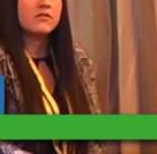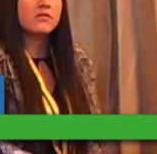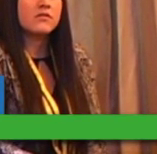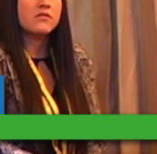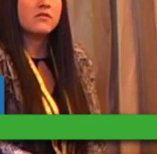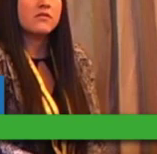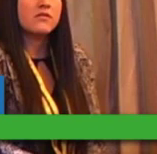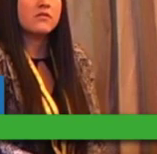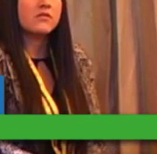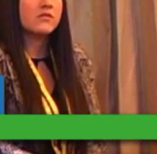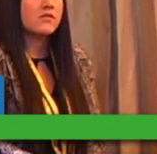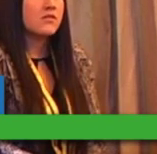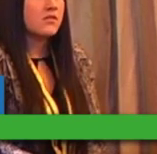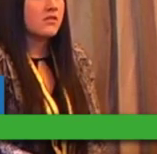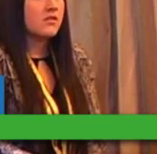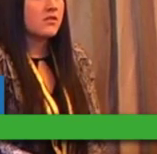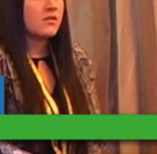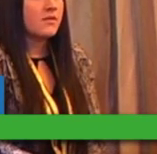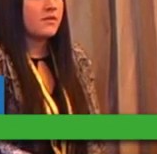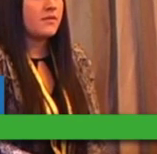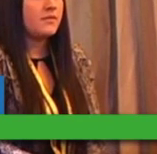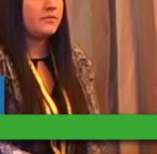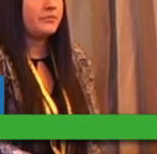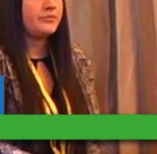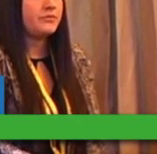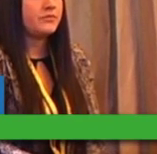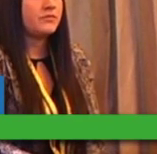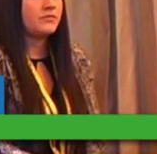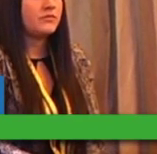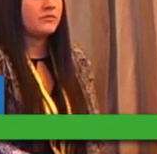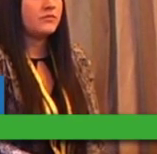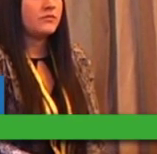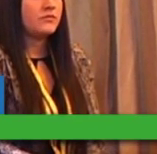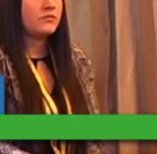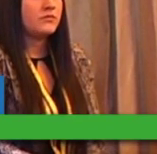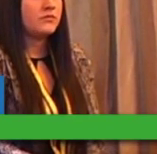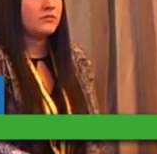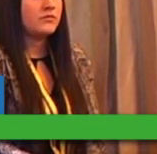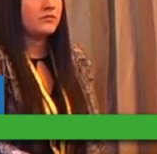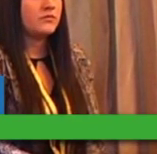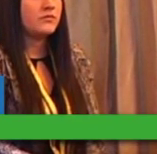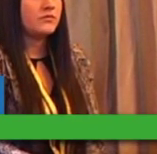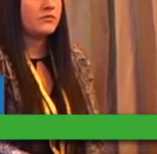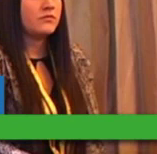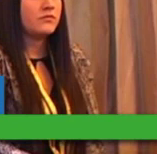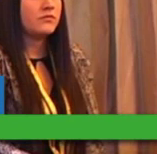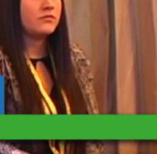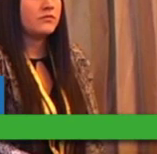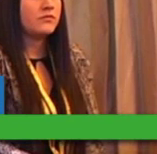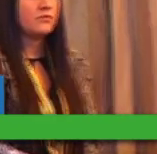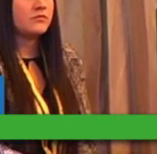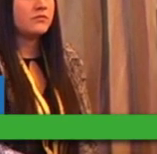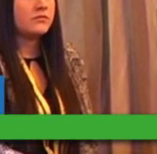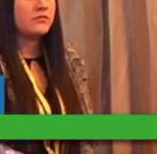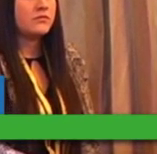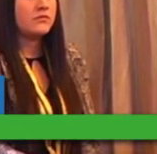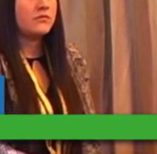Peruana, capitán de navío David Bernal Carrillo, en representación del comandante general de la Marina de Guerra del